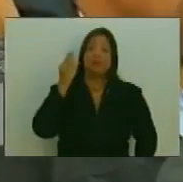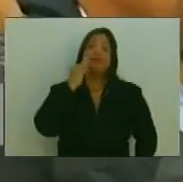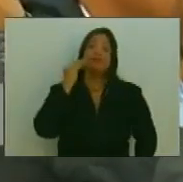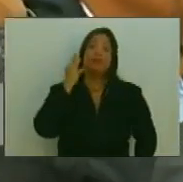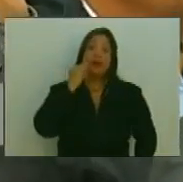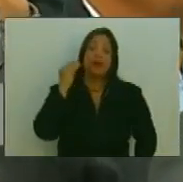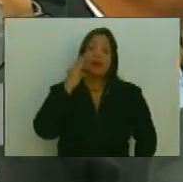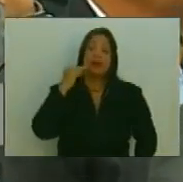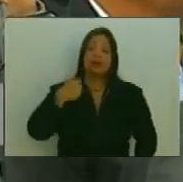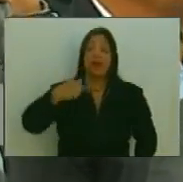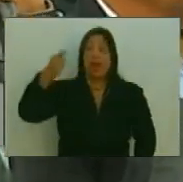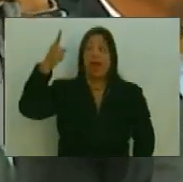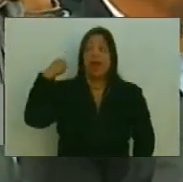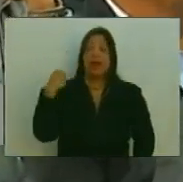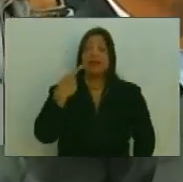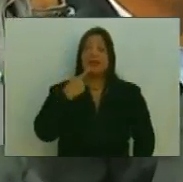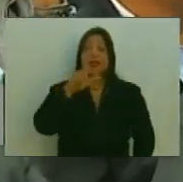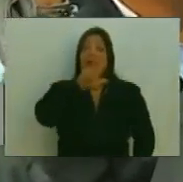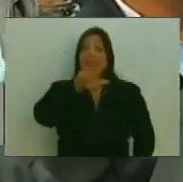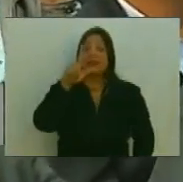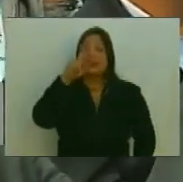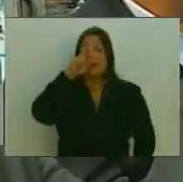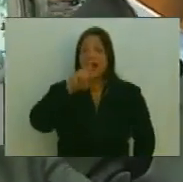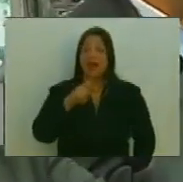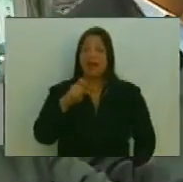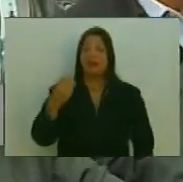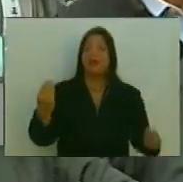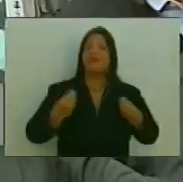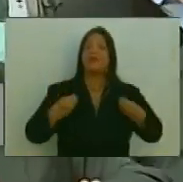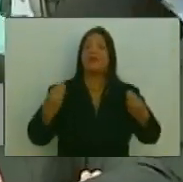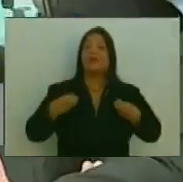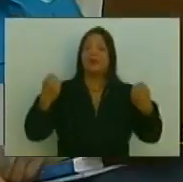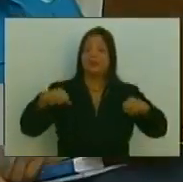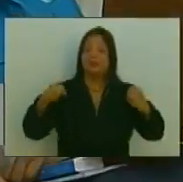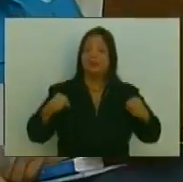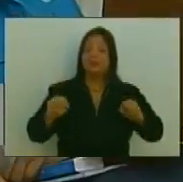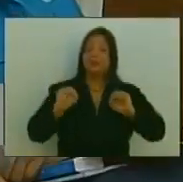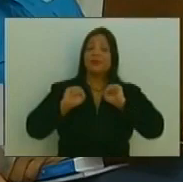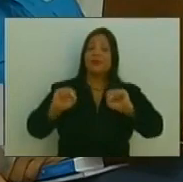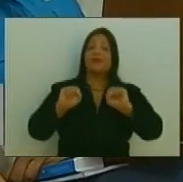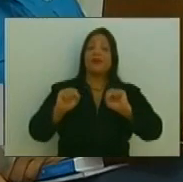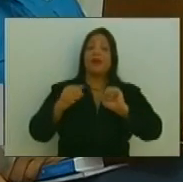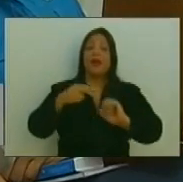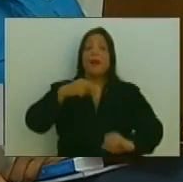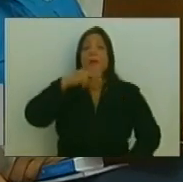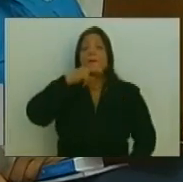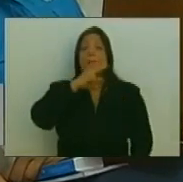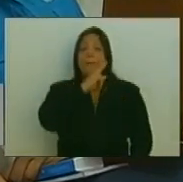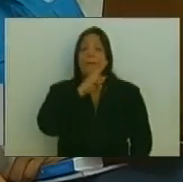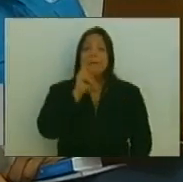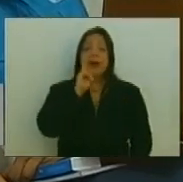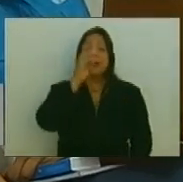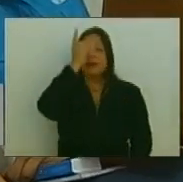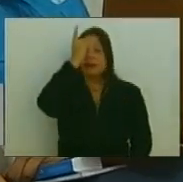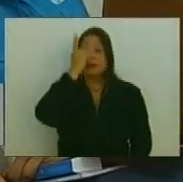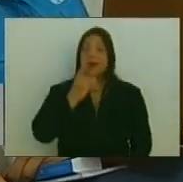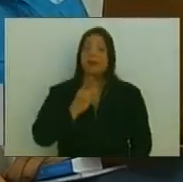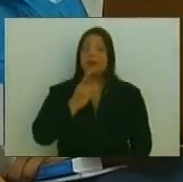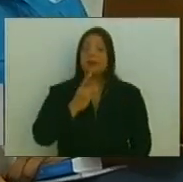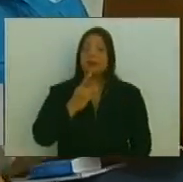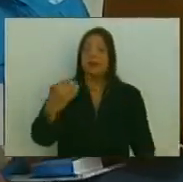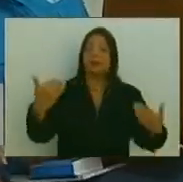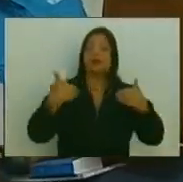como se los dije en aquella ocasión, con 33 años viviendo esto, enfrenté ser madre teniendo discapacidad, porque